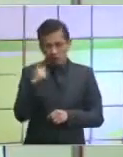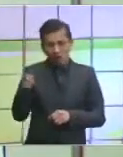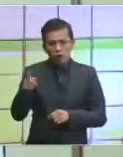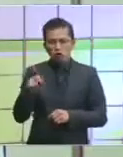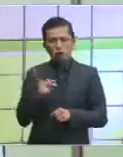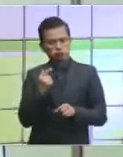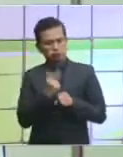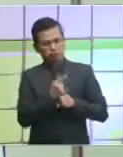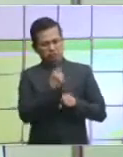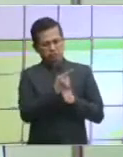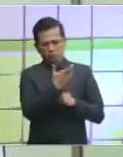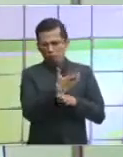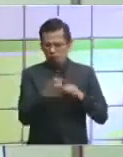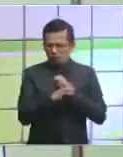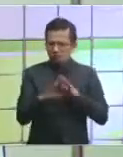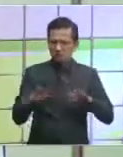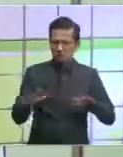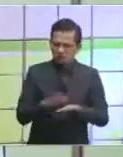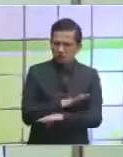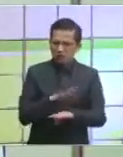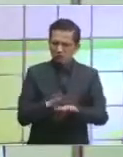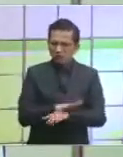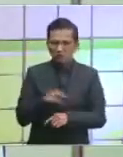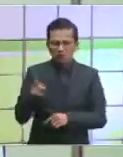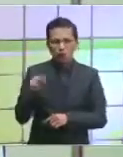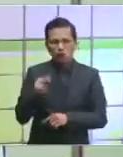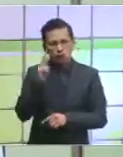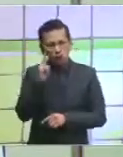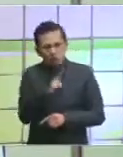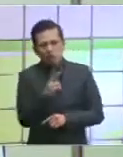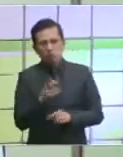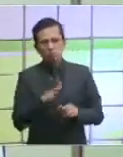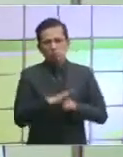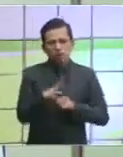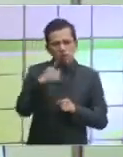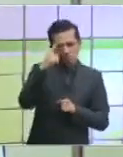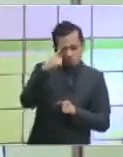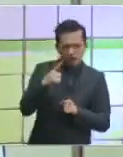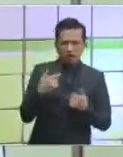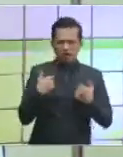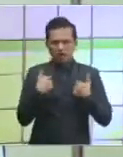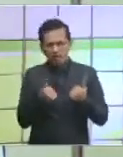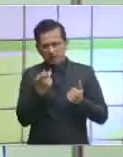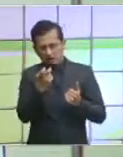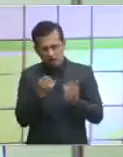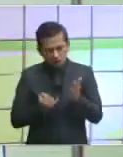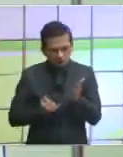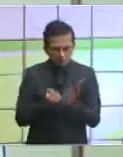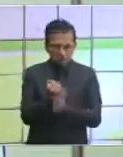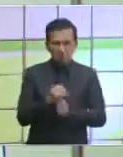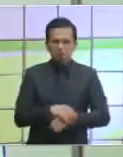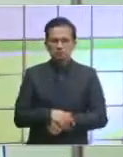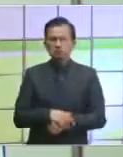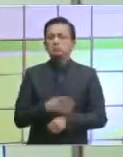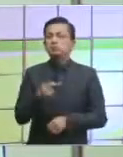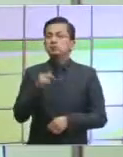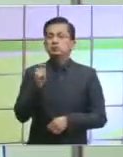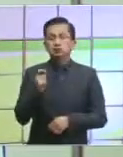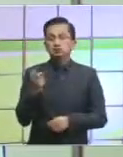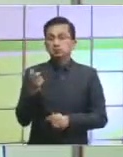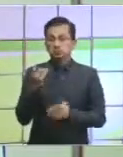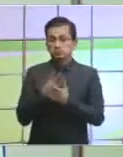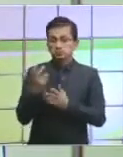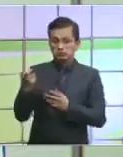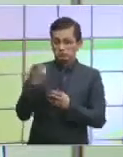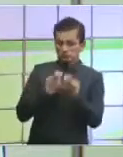están haciendo la sociedad no se da cuenta hay picos o valles en las formas de interpretación y hay una crítica que aparentemente es